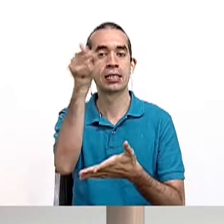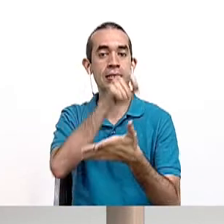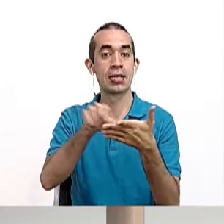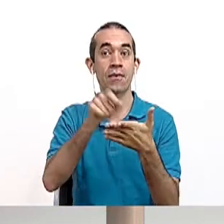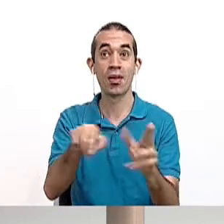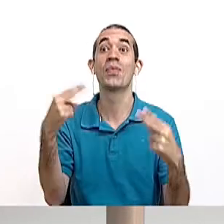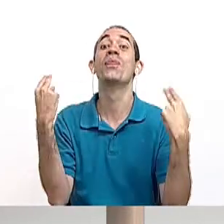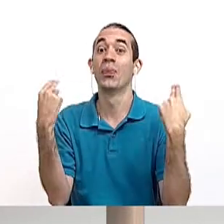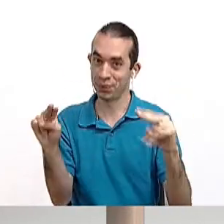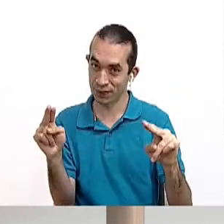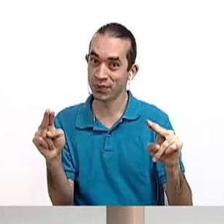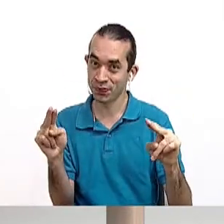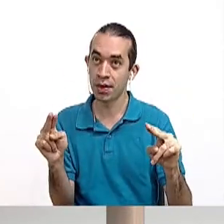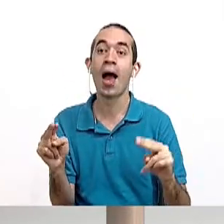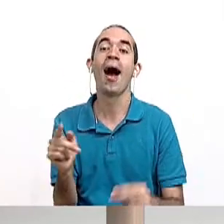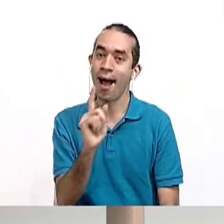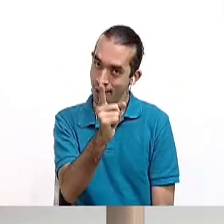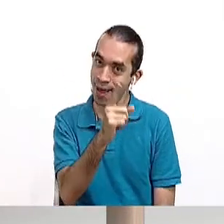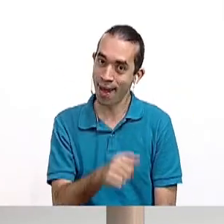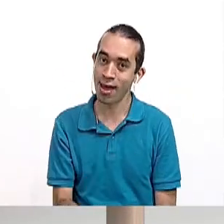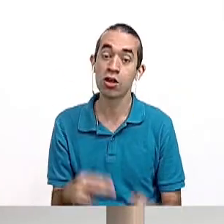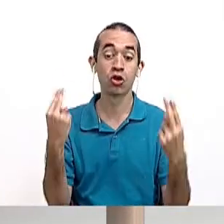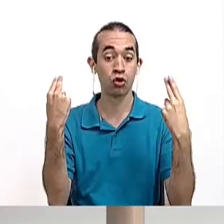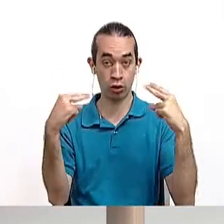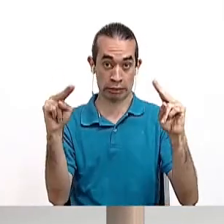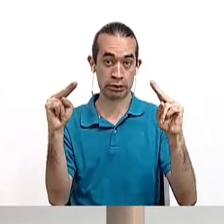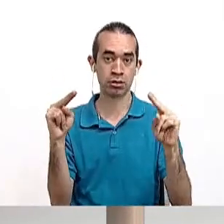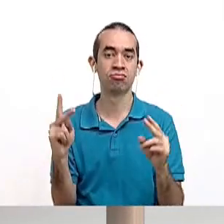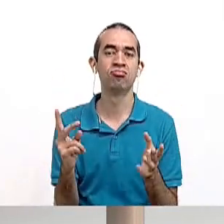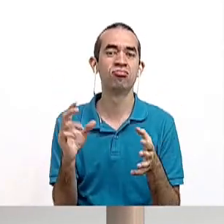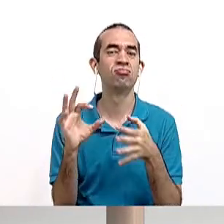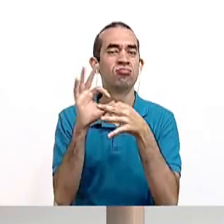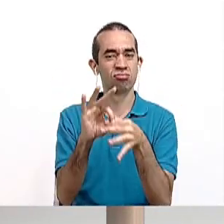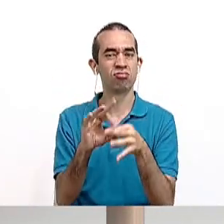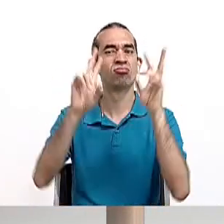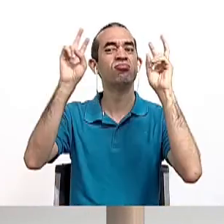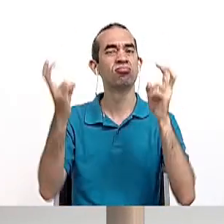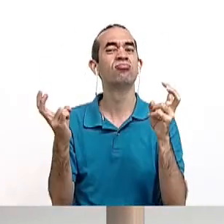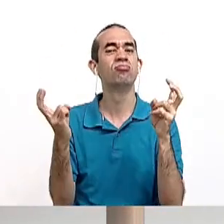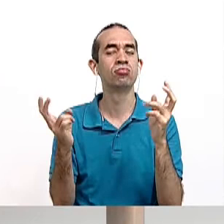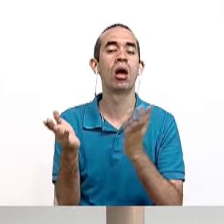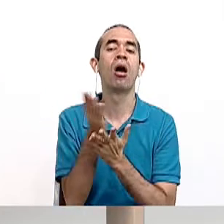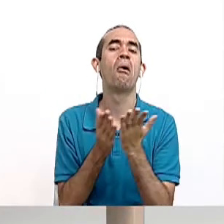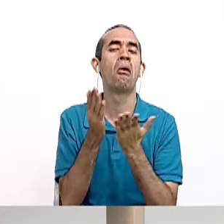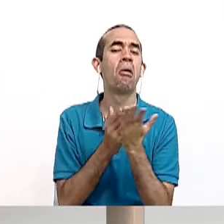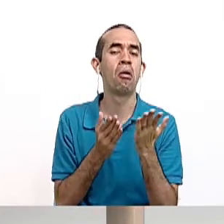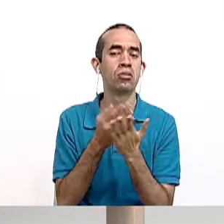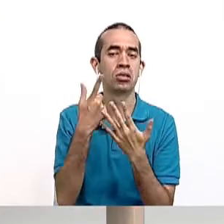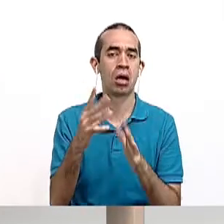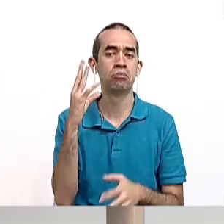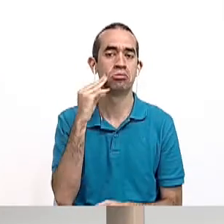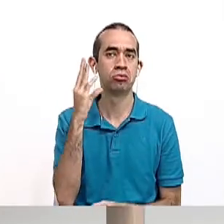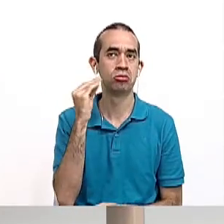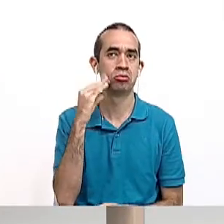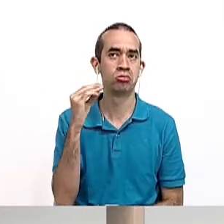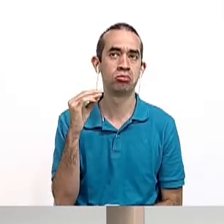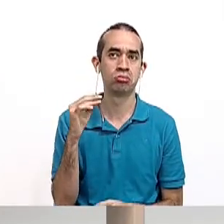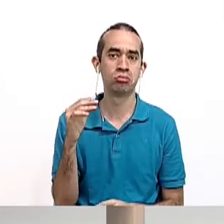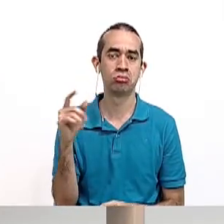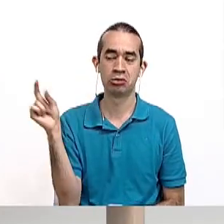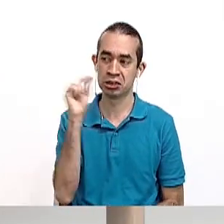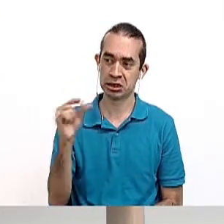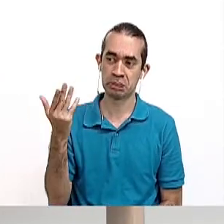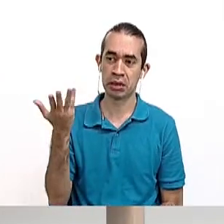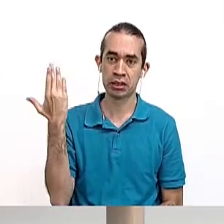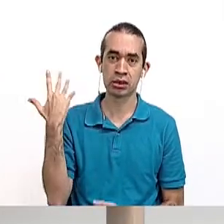noticia. Esta noticia va a tratar sobre algo que ustedes hayan vivido en estas semanas